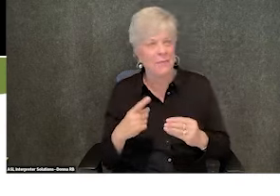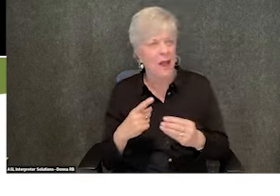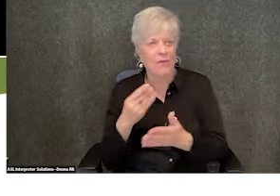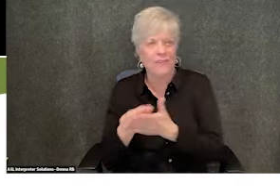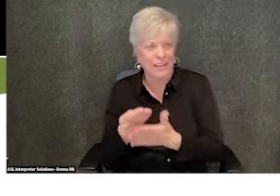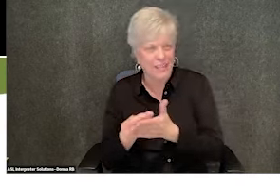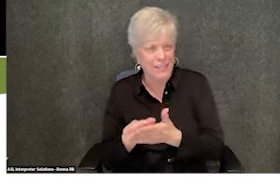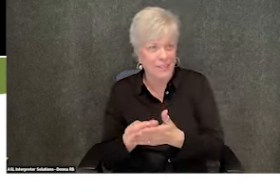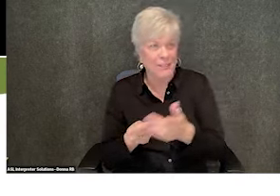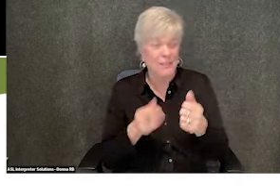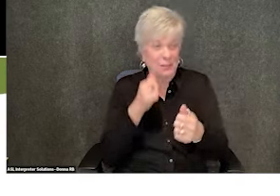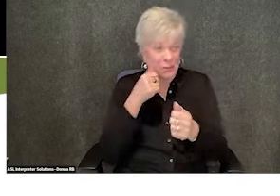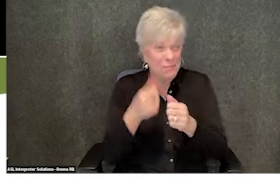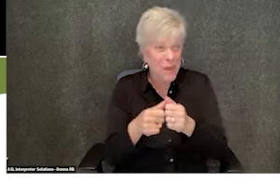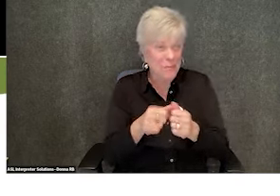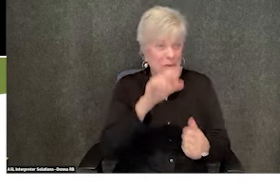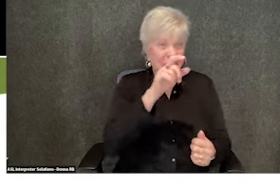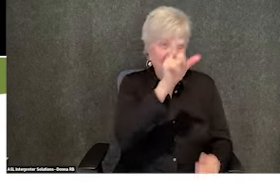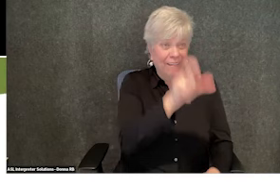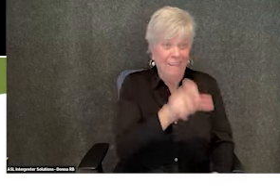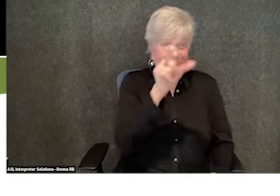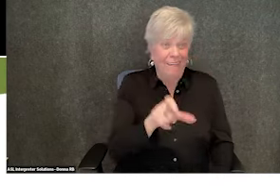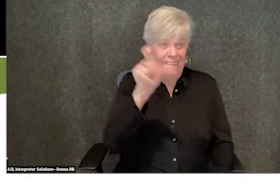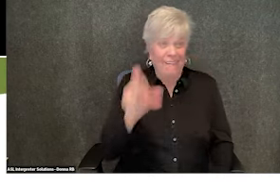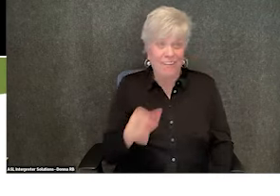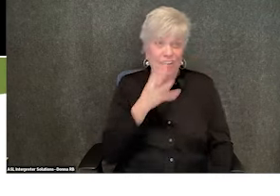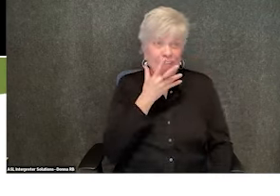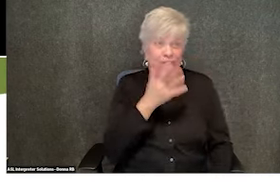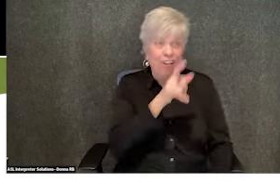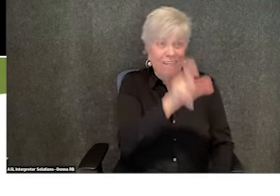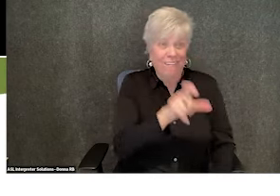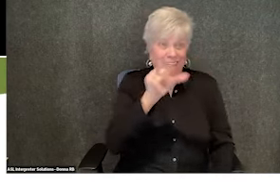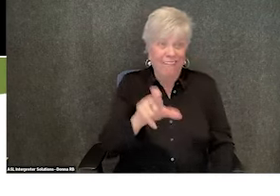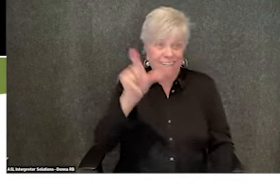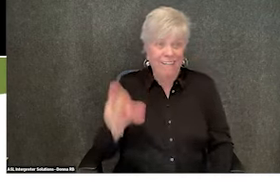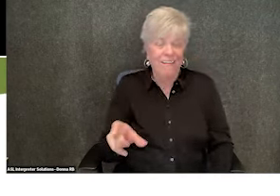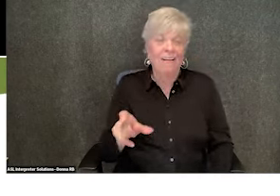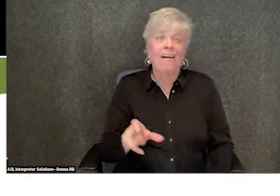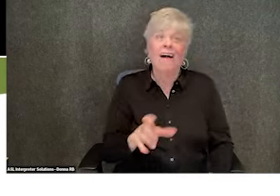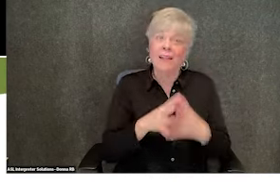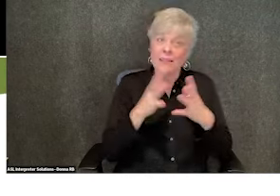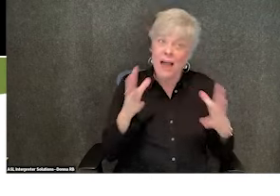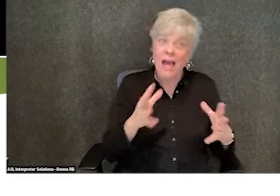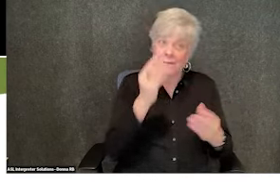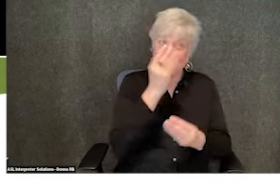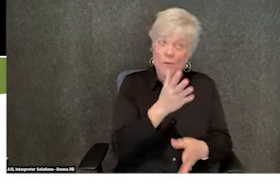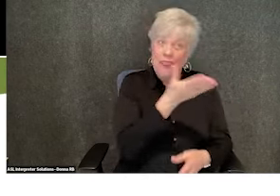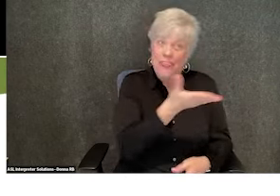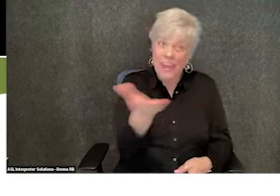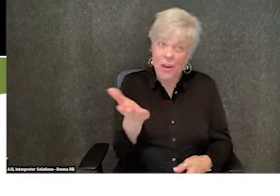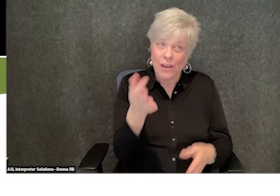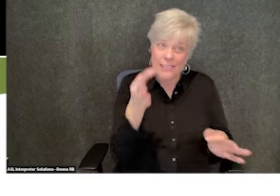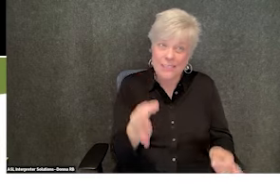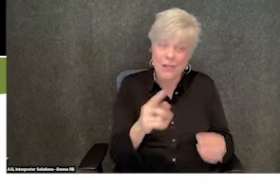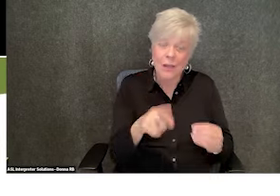apoyado, hay muchos que tienen que ver sobre decisiones que no son económicos. Muchas de las decisiones en la otra tabla que yo